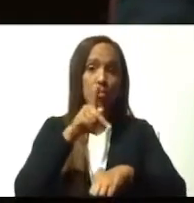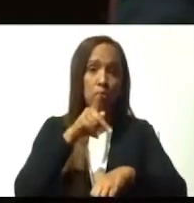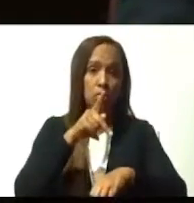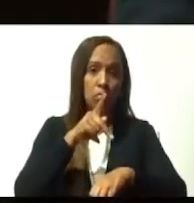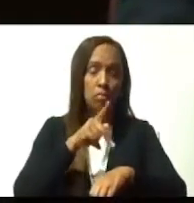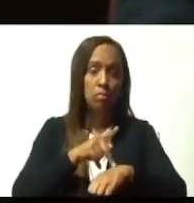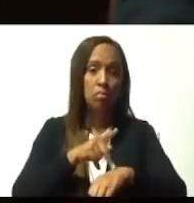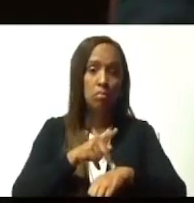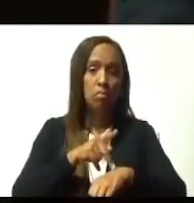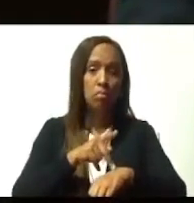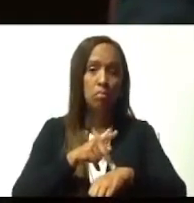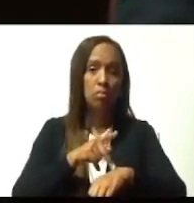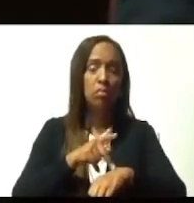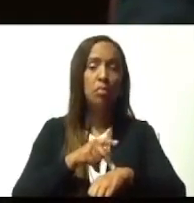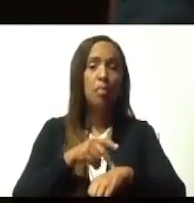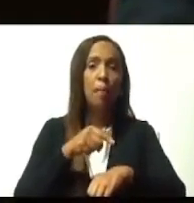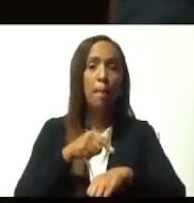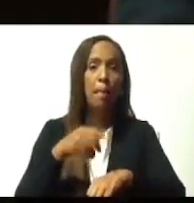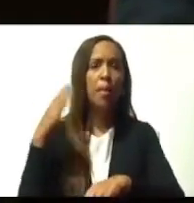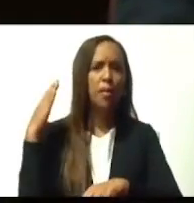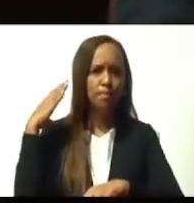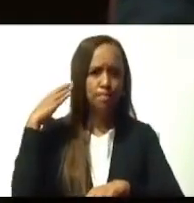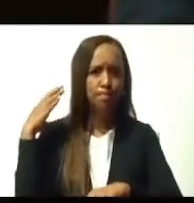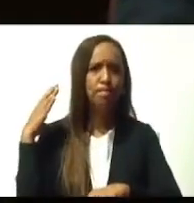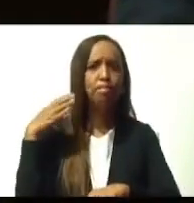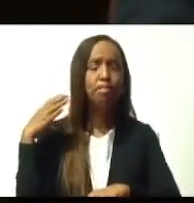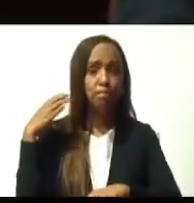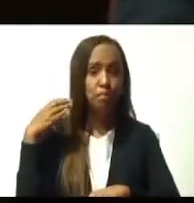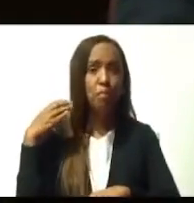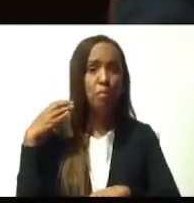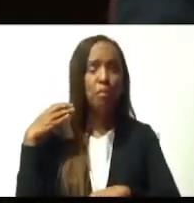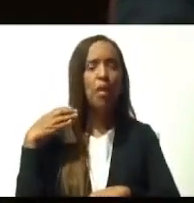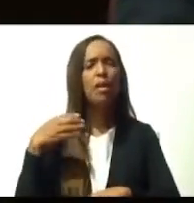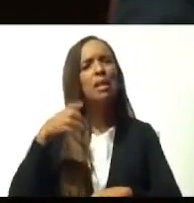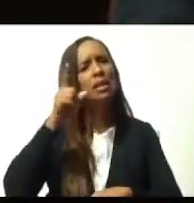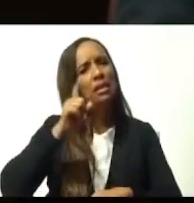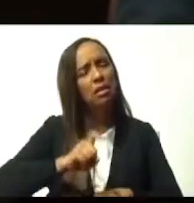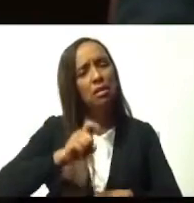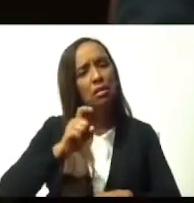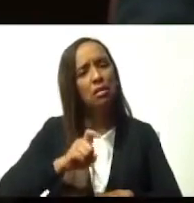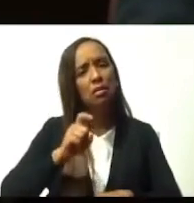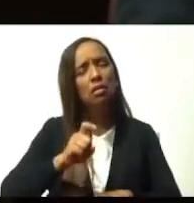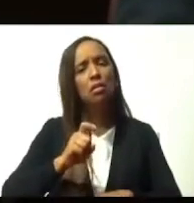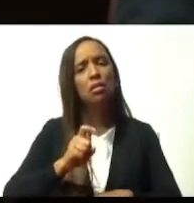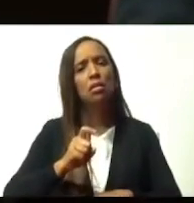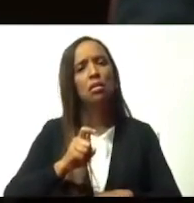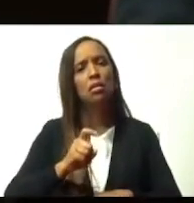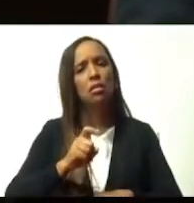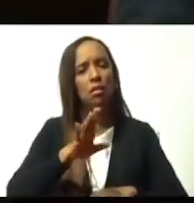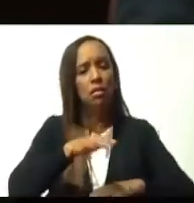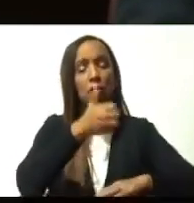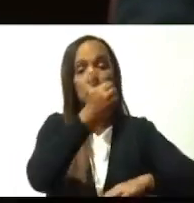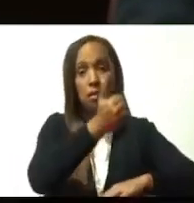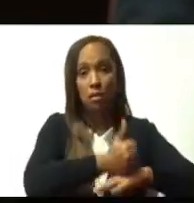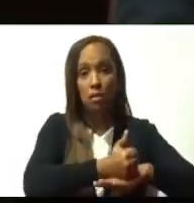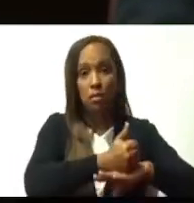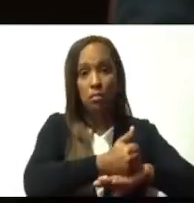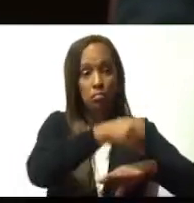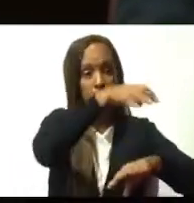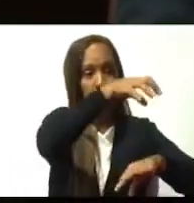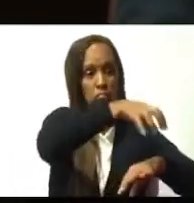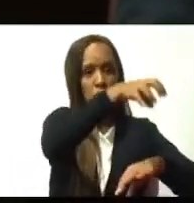Estos centros van a contribuir a cerrar la brecha digital, a fortalecer lo que